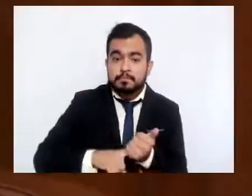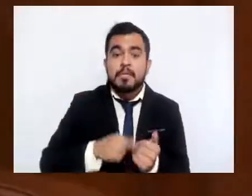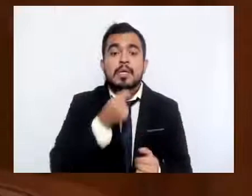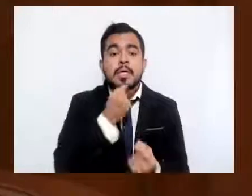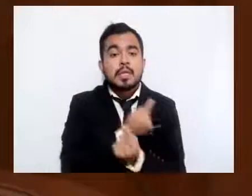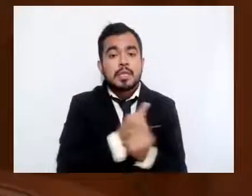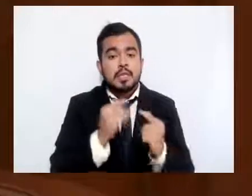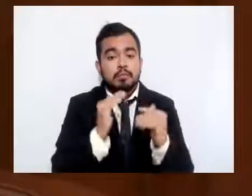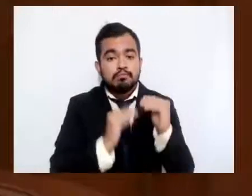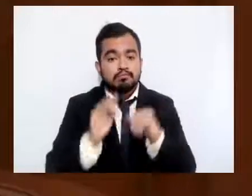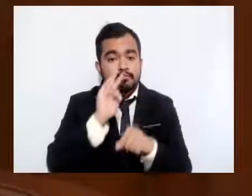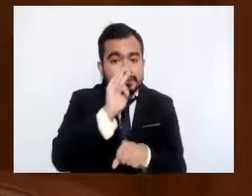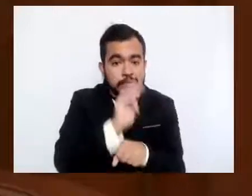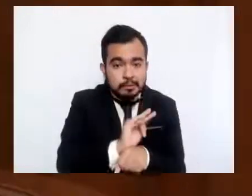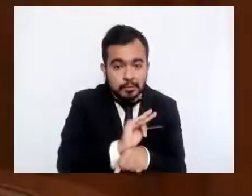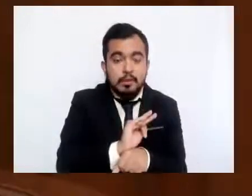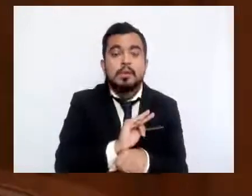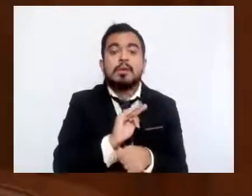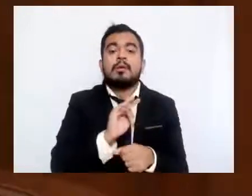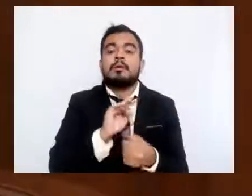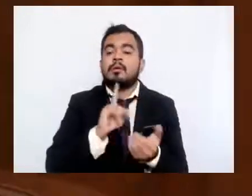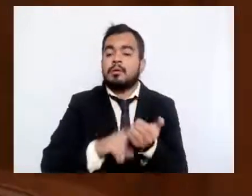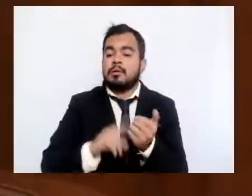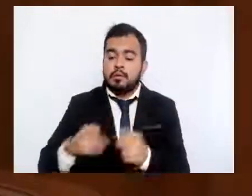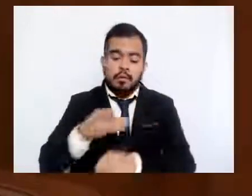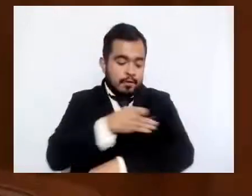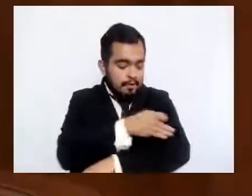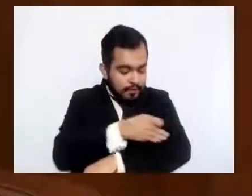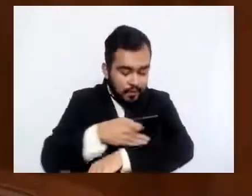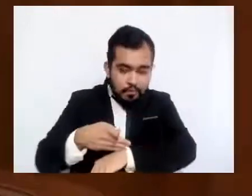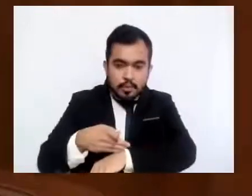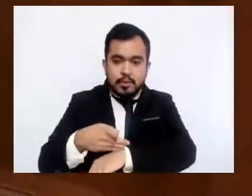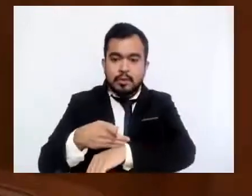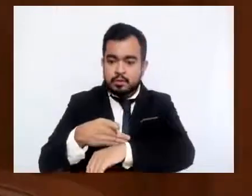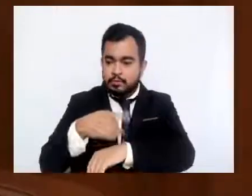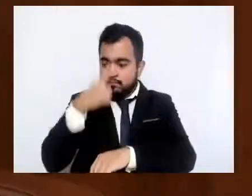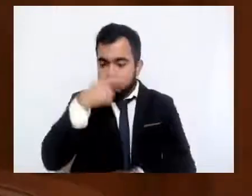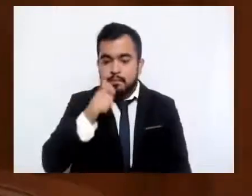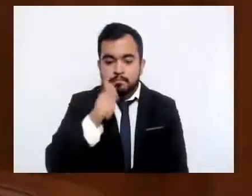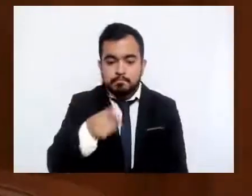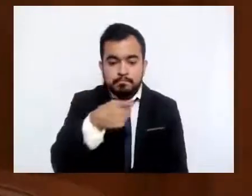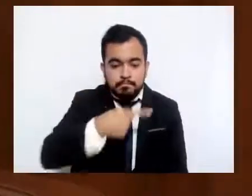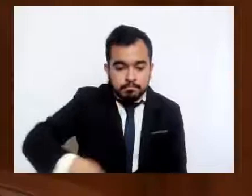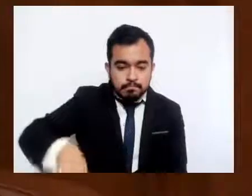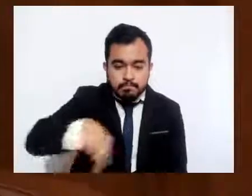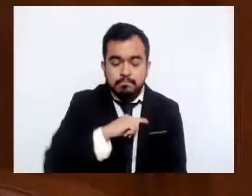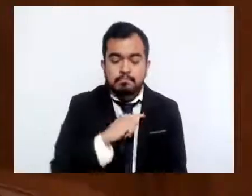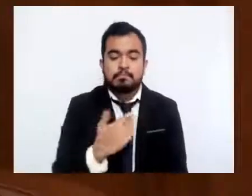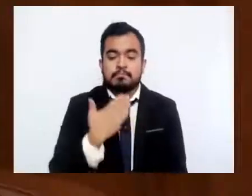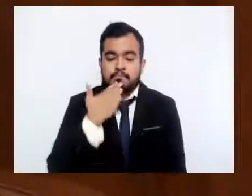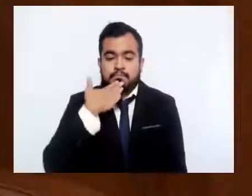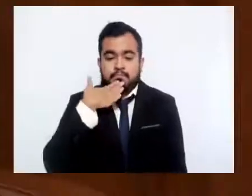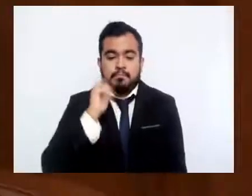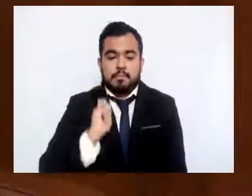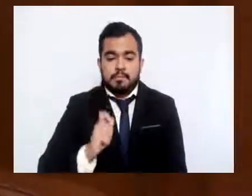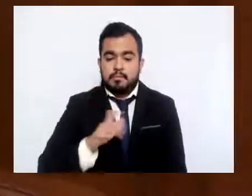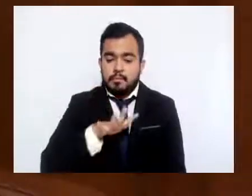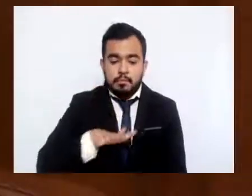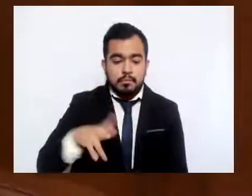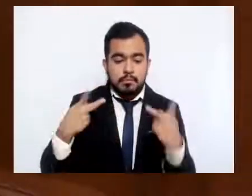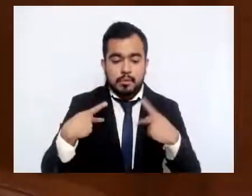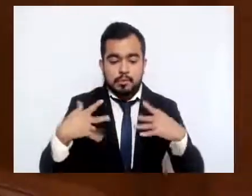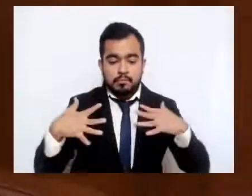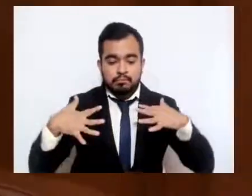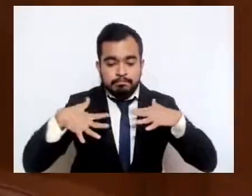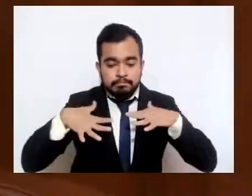unidad familiar como elemento sustantivo para la conformación de un sano tejido social de las comunidades de